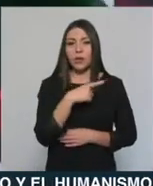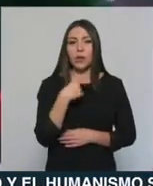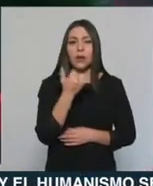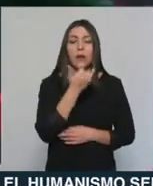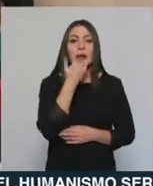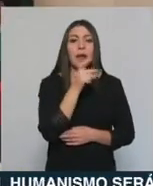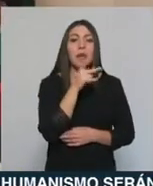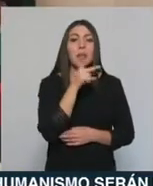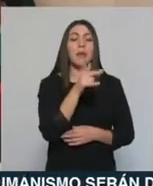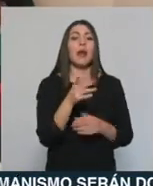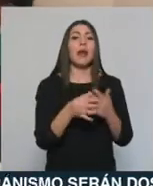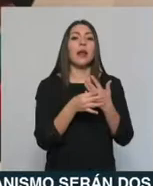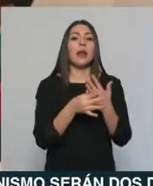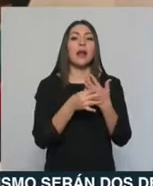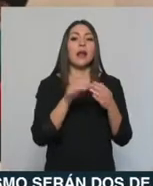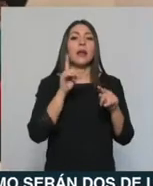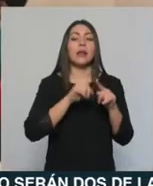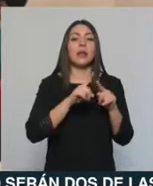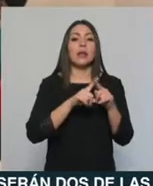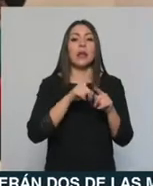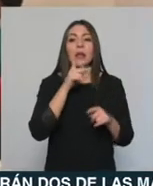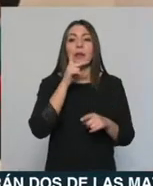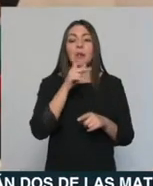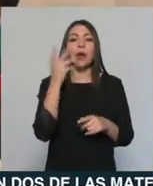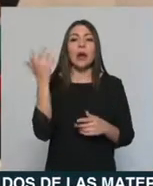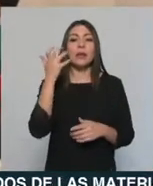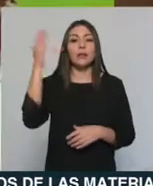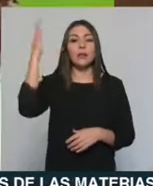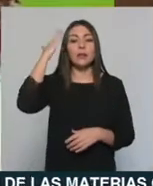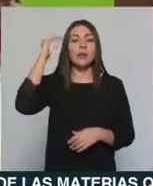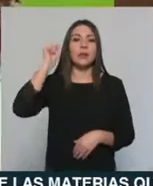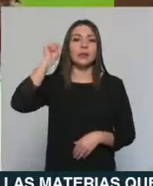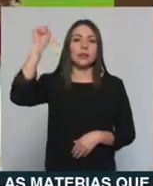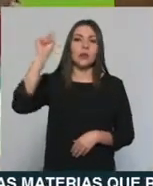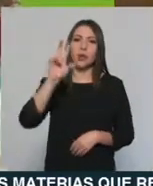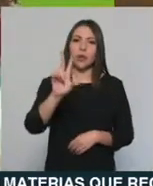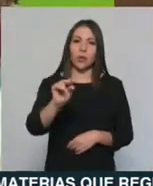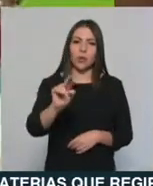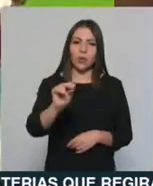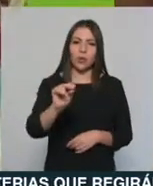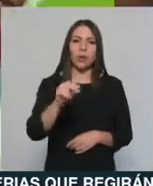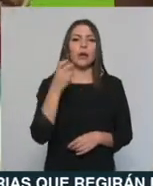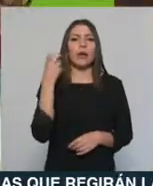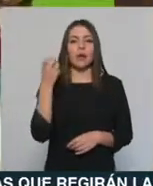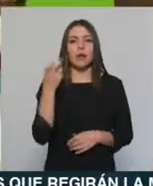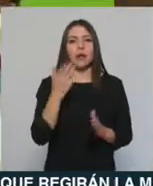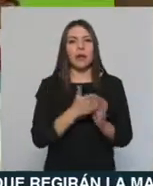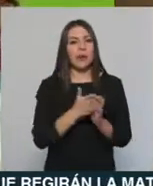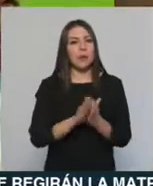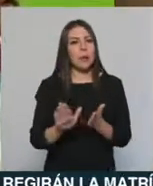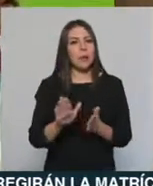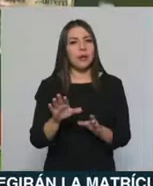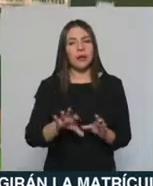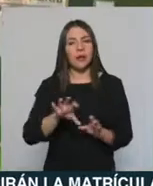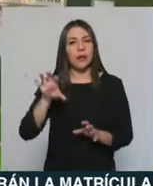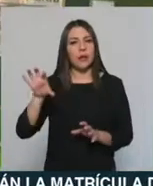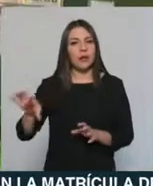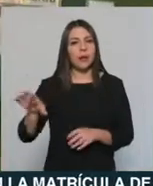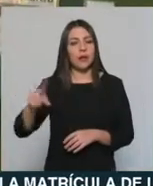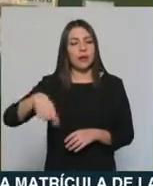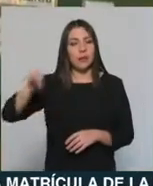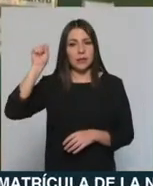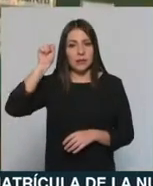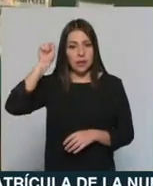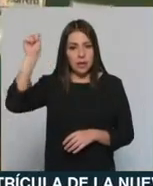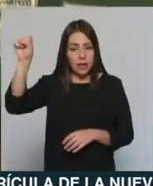la arrebate la dirigencia sindical de cualquier signo. Cierto. Porque hay que siempre distinguir entre el magisterio y